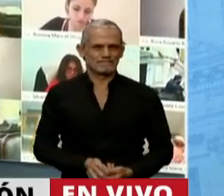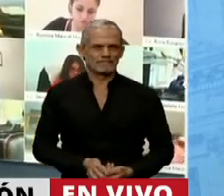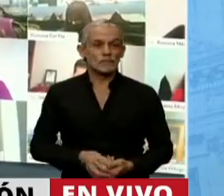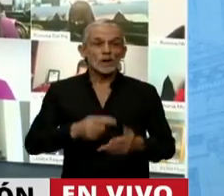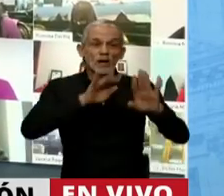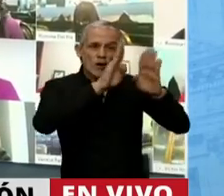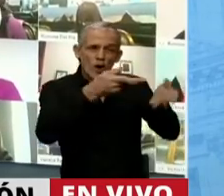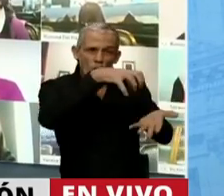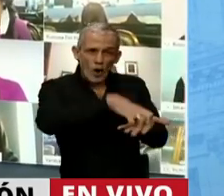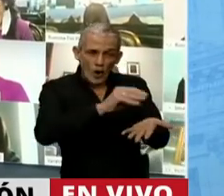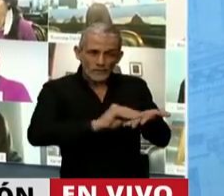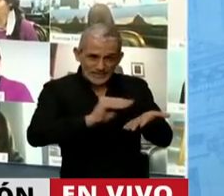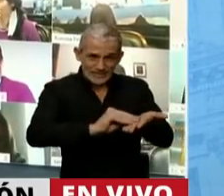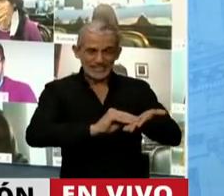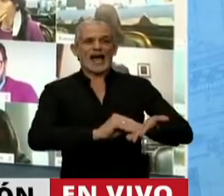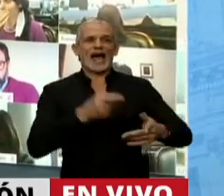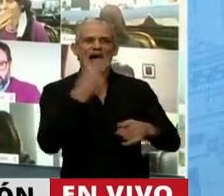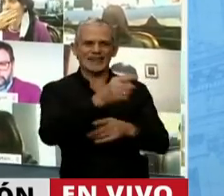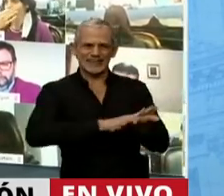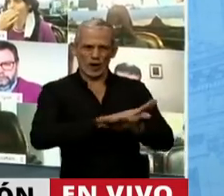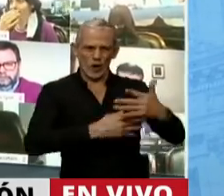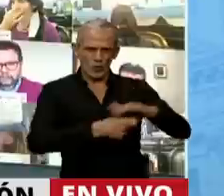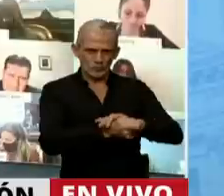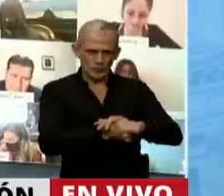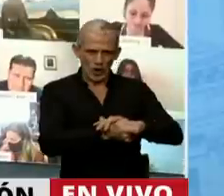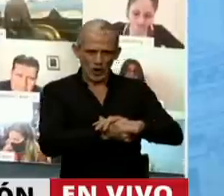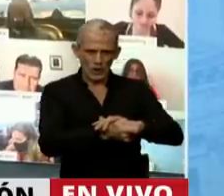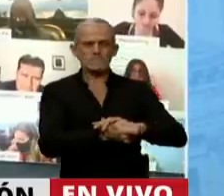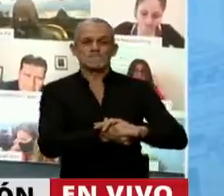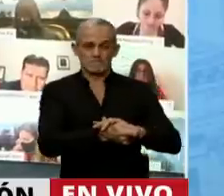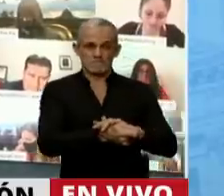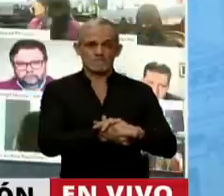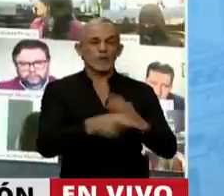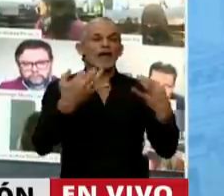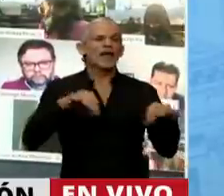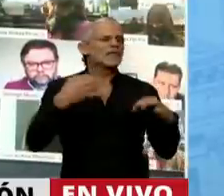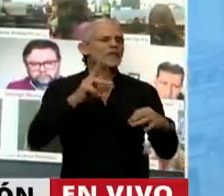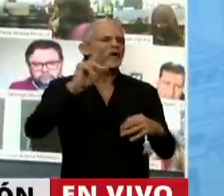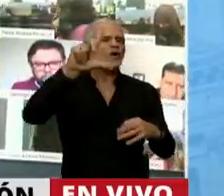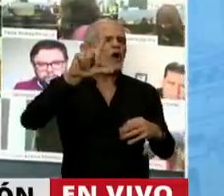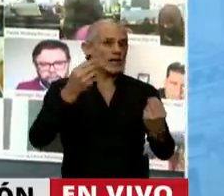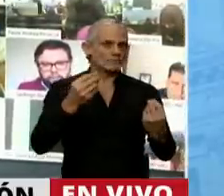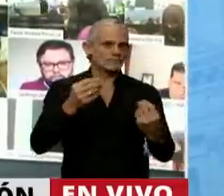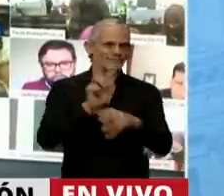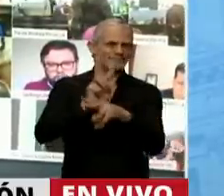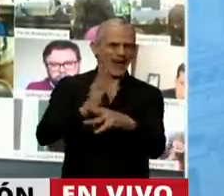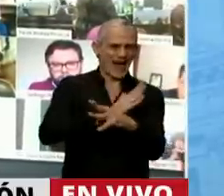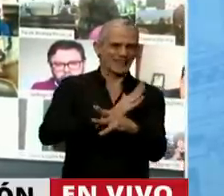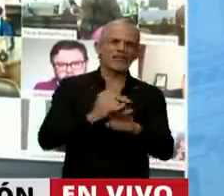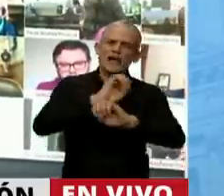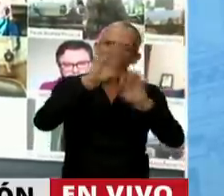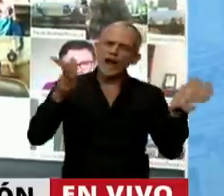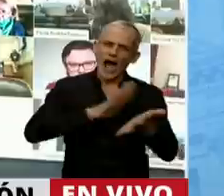La Oficina Anticorrupción y parte de lo que se planteó acá anteriormente debiera cumplir un rol preventivo, un rol de